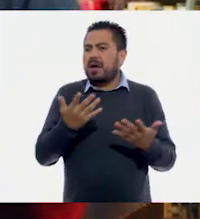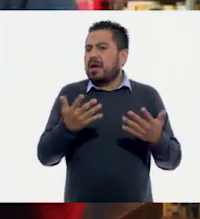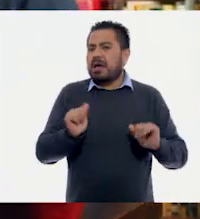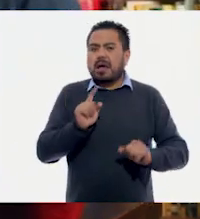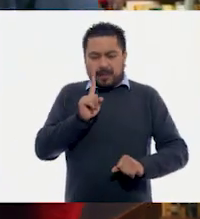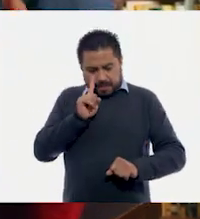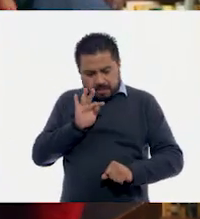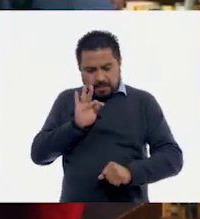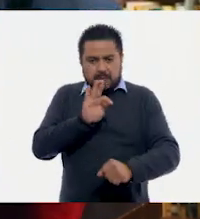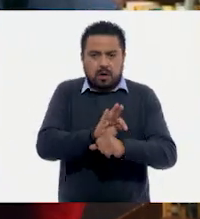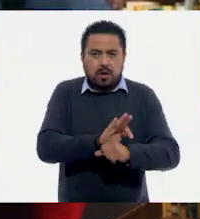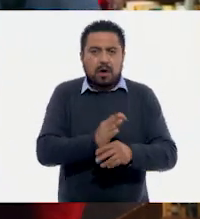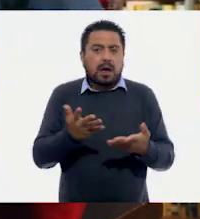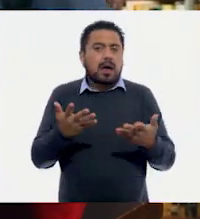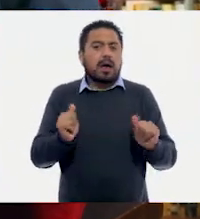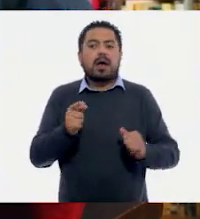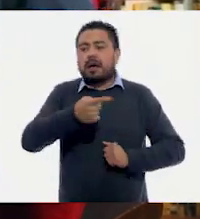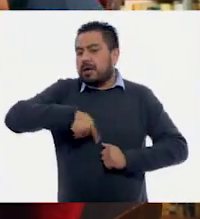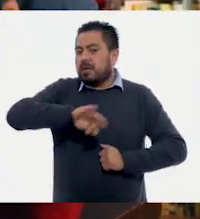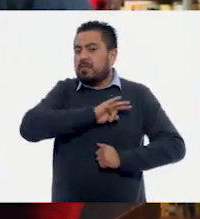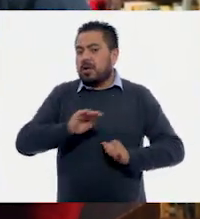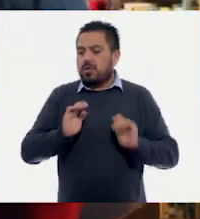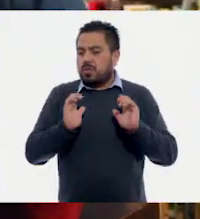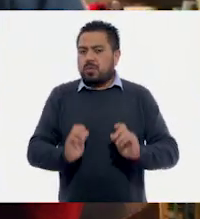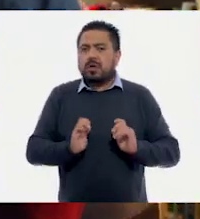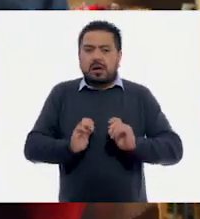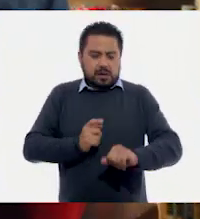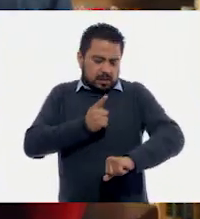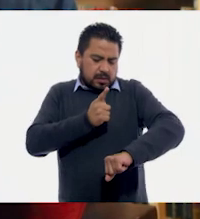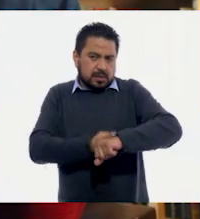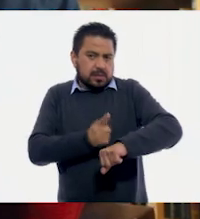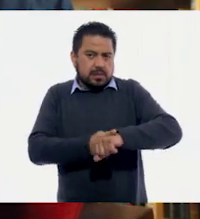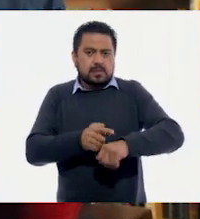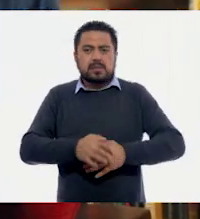protección. Ya nos podemos cuidar de las enfermedades.